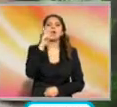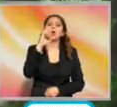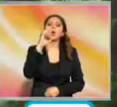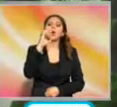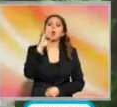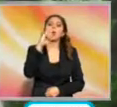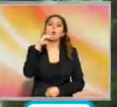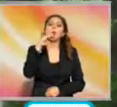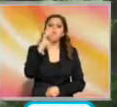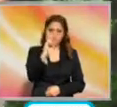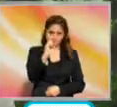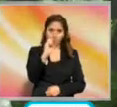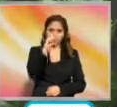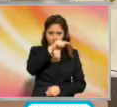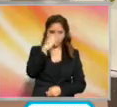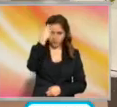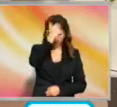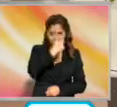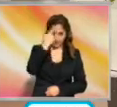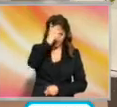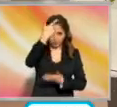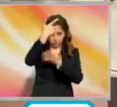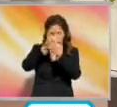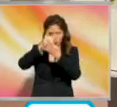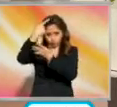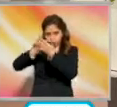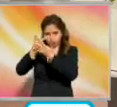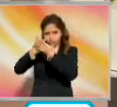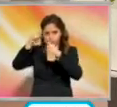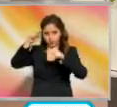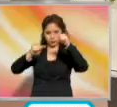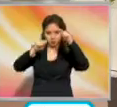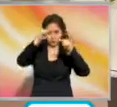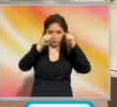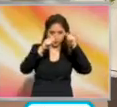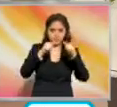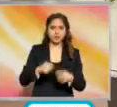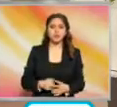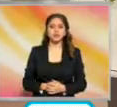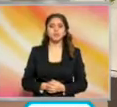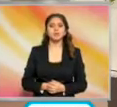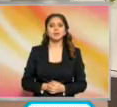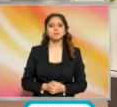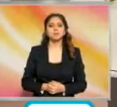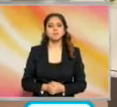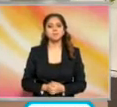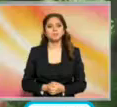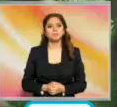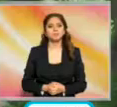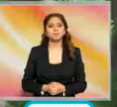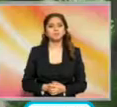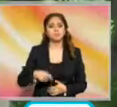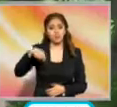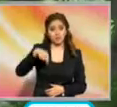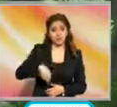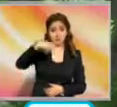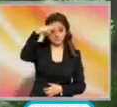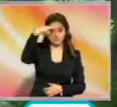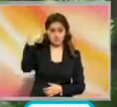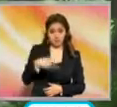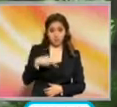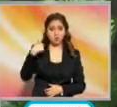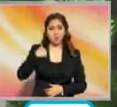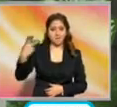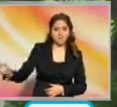sección de comos en estos estudios, ¿no? En estas estadísticas. ¿Cuál es? Cuenta. Bueno, te digo, o sea, lo que preguntamos en México es cómo